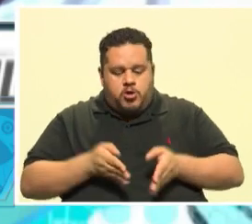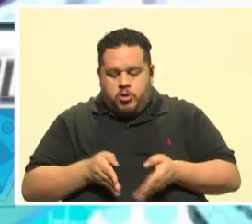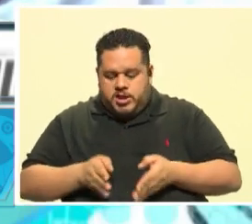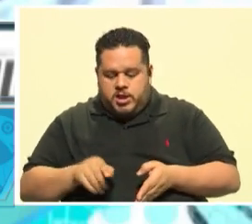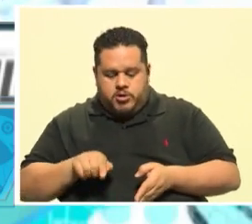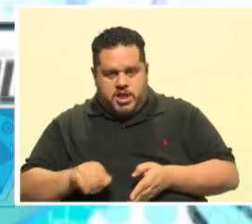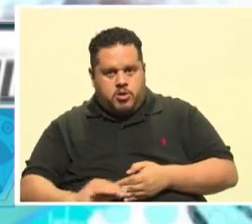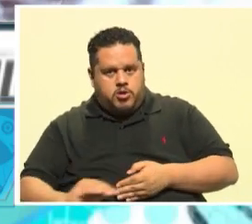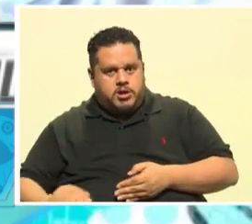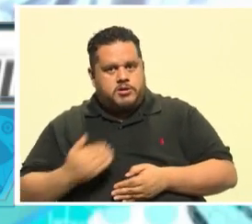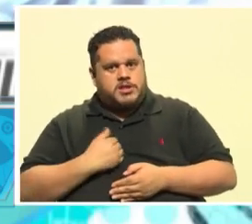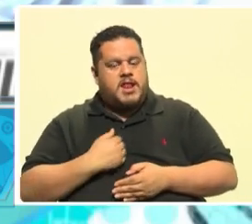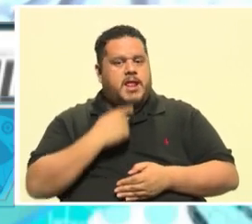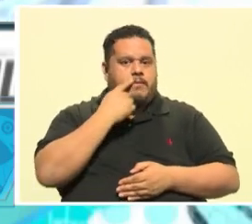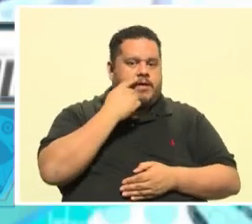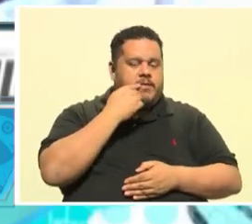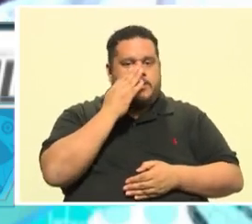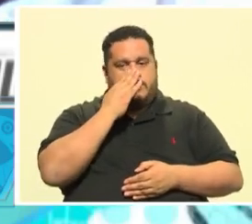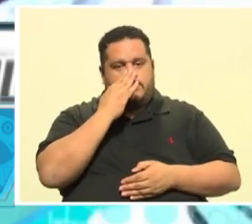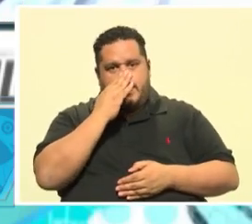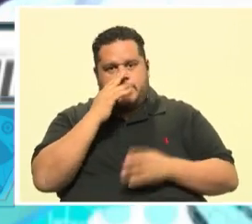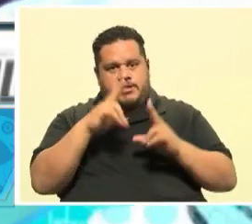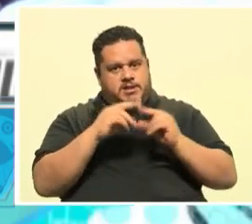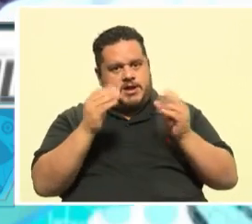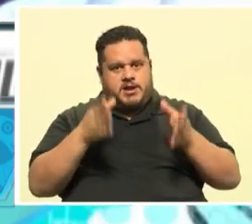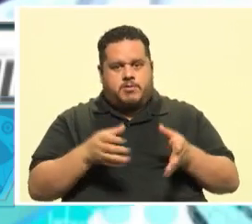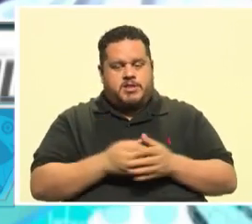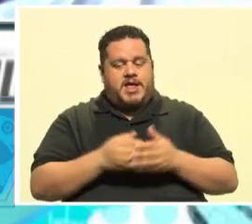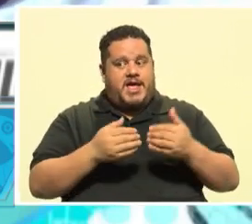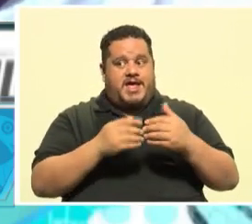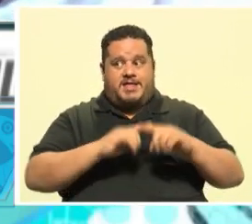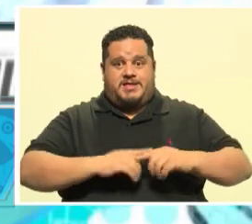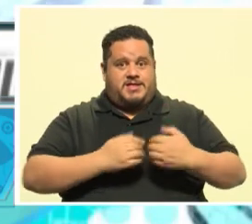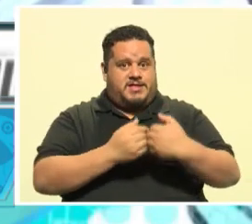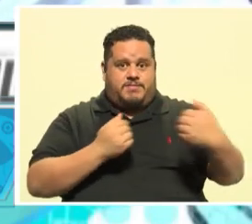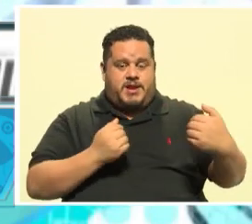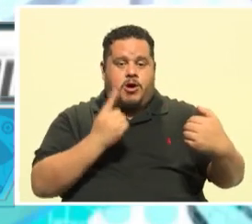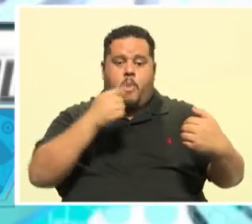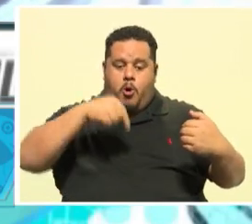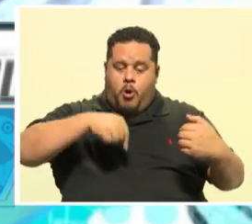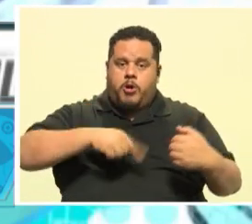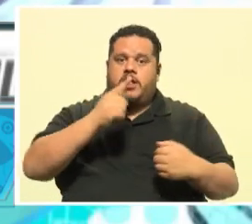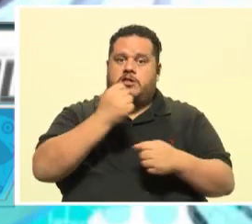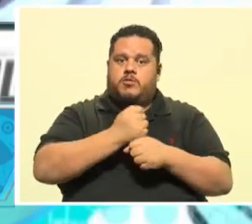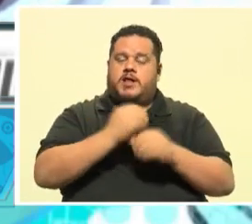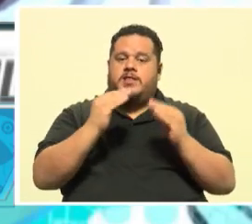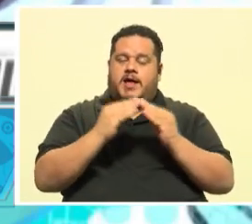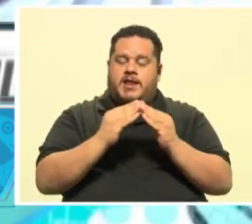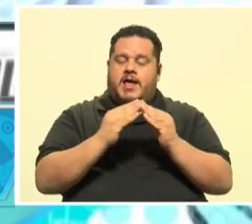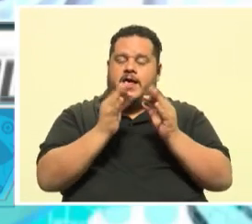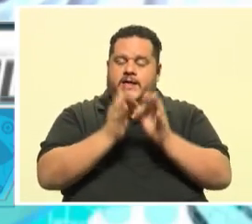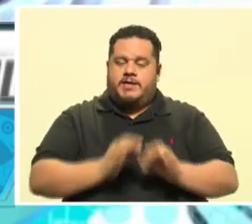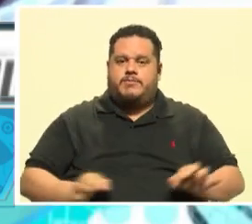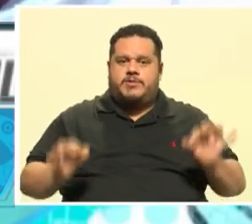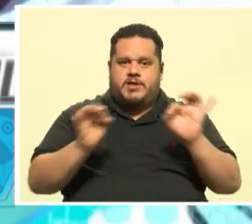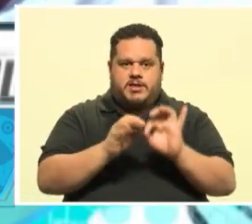York y en distintos estados la están sufriendo los latinos precisamente y